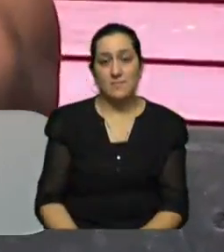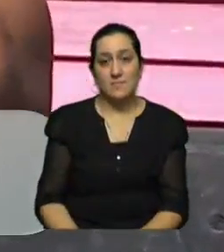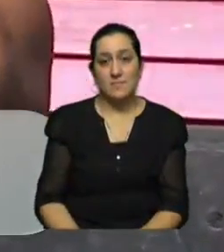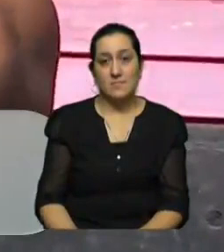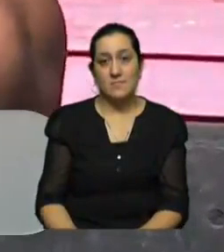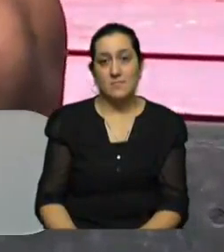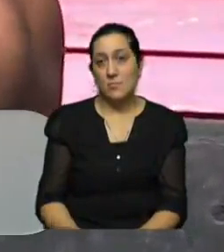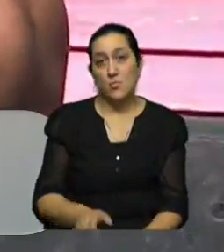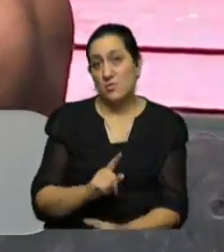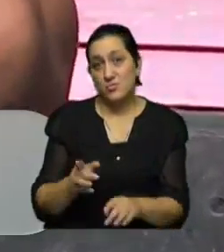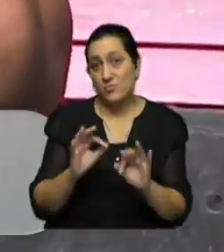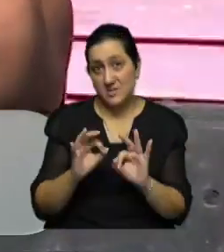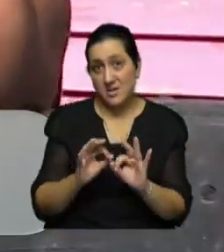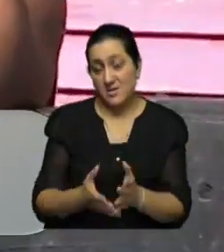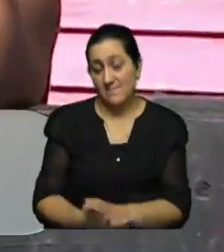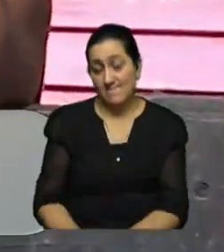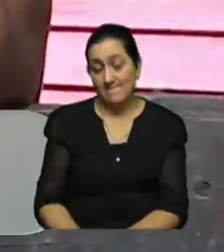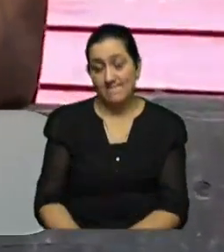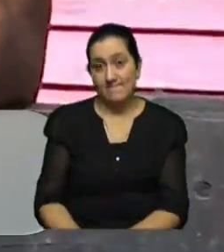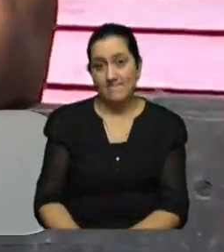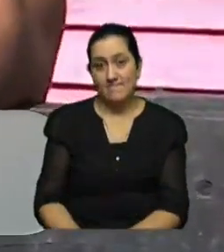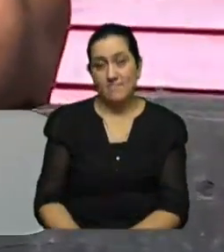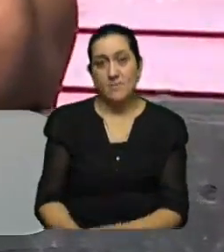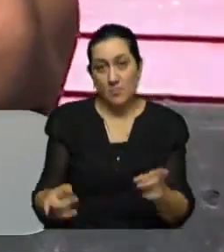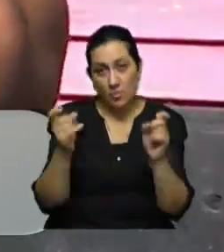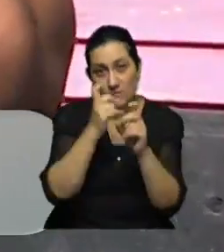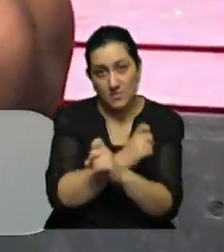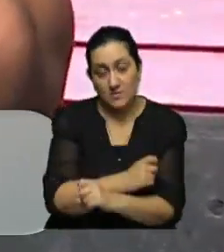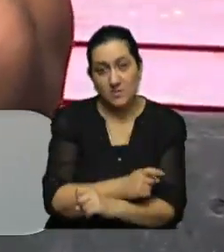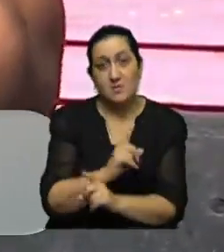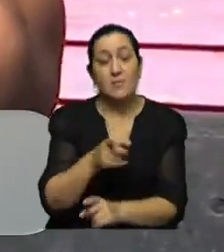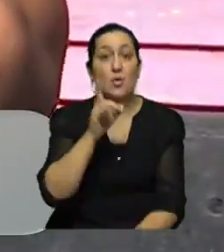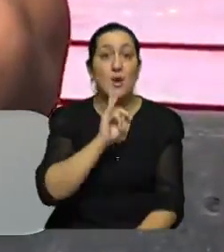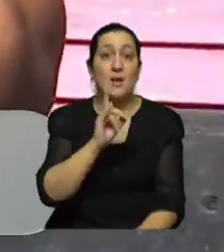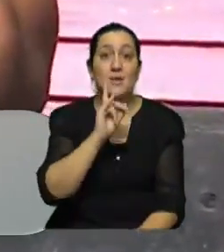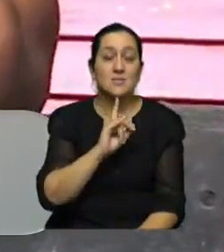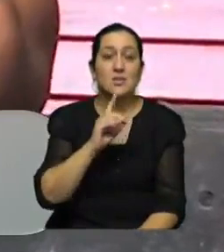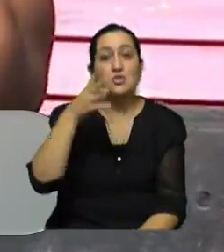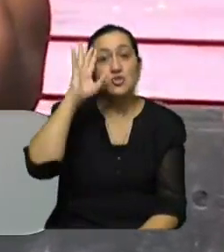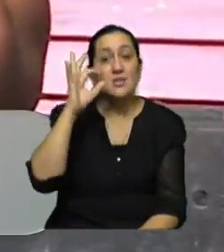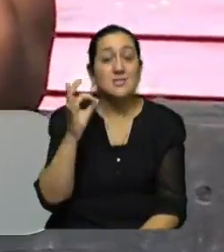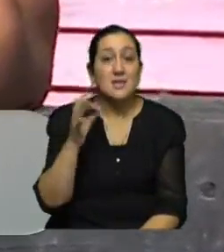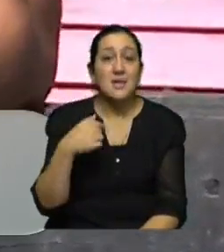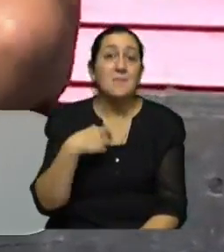no nos da. Entonces, es difícil. Y con la leche, yo por lo menos ya sé que llega tal día,